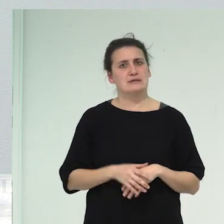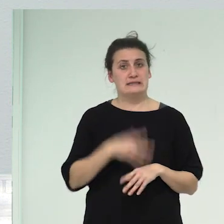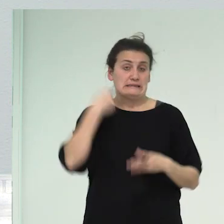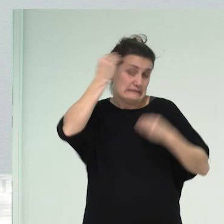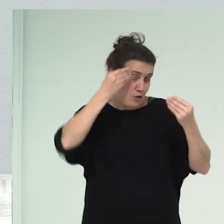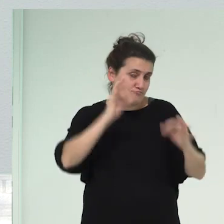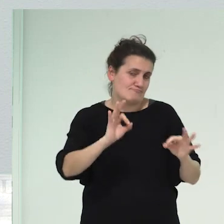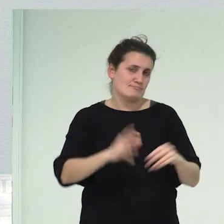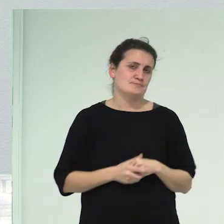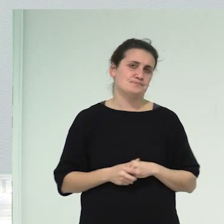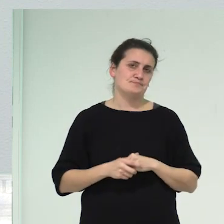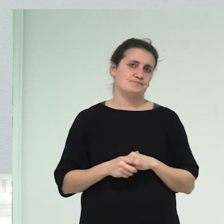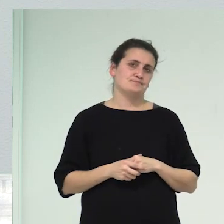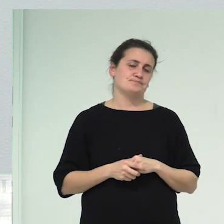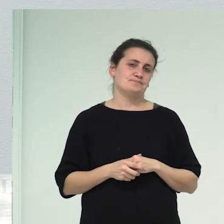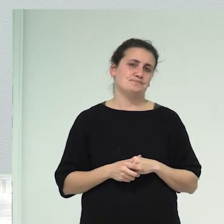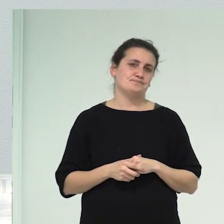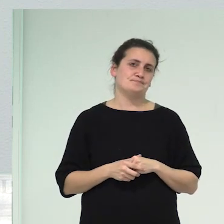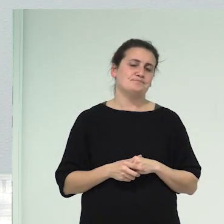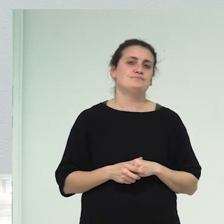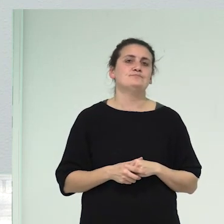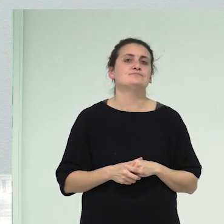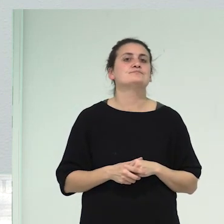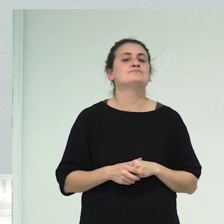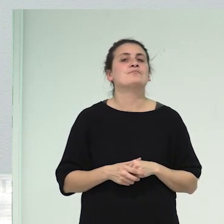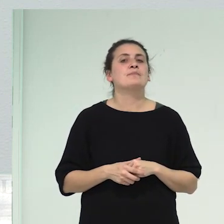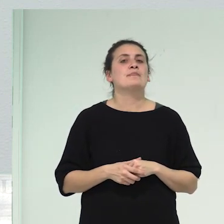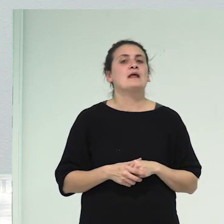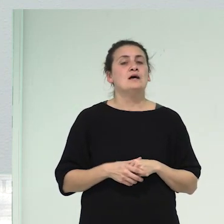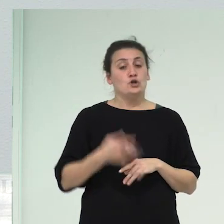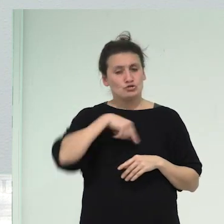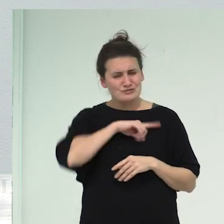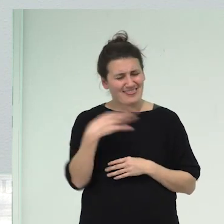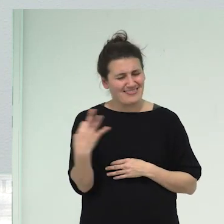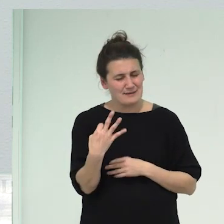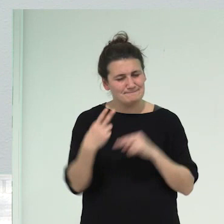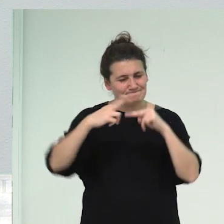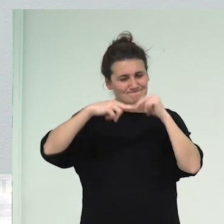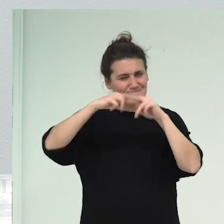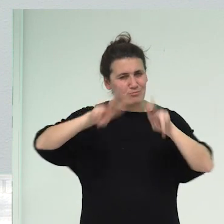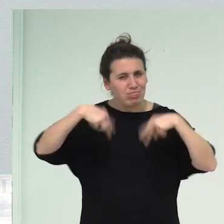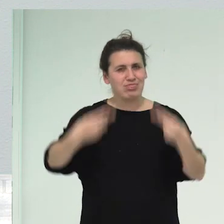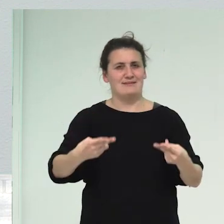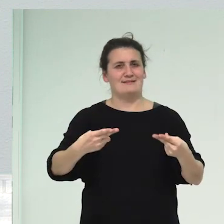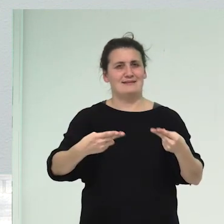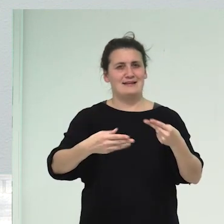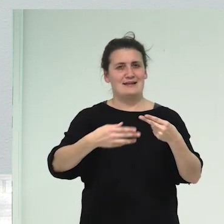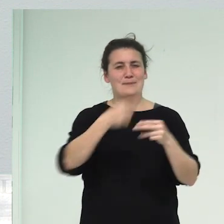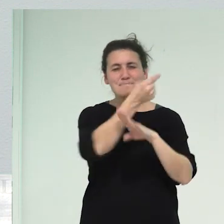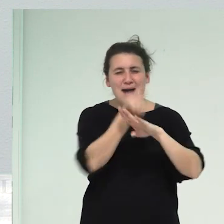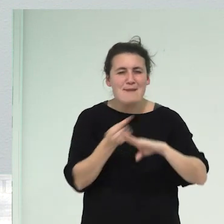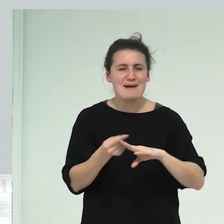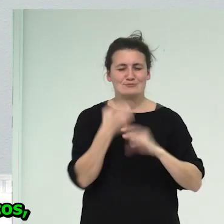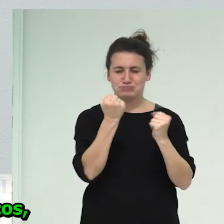que de tenerlo en cuenta. Debemos reconstruir los mapas de poder feministas